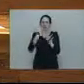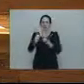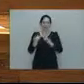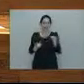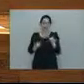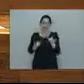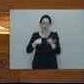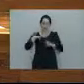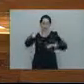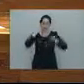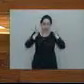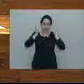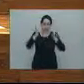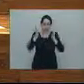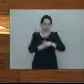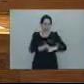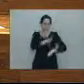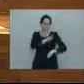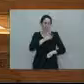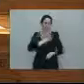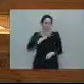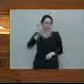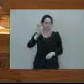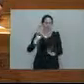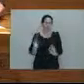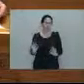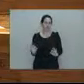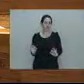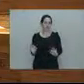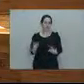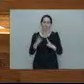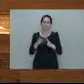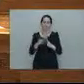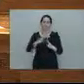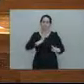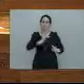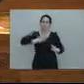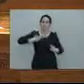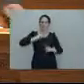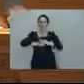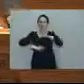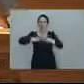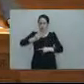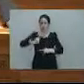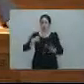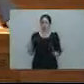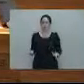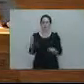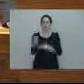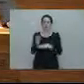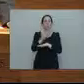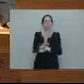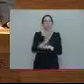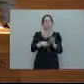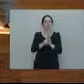absolutamente disparatado como el que tenemos en nuestro país. También, vuelvo a reiterar, nos parece que la proposición no de ley de Izquierda